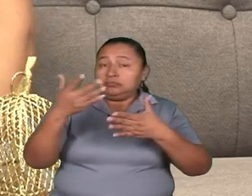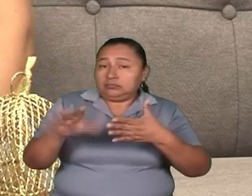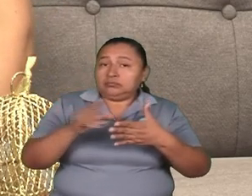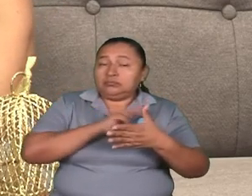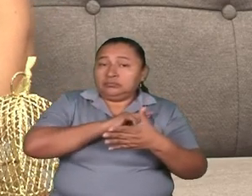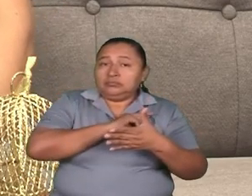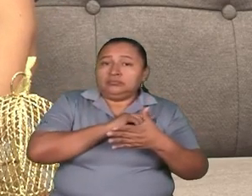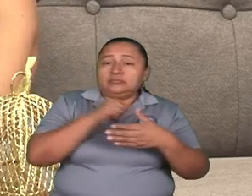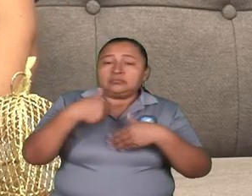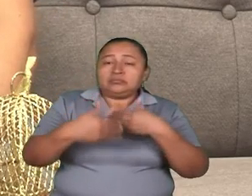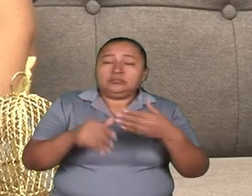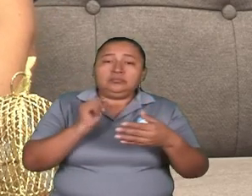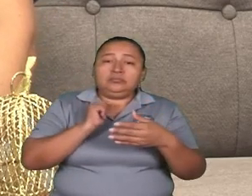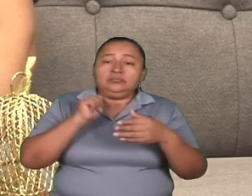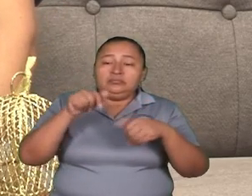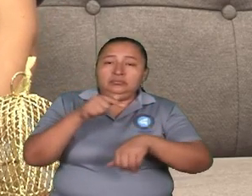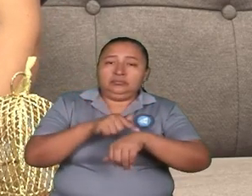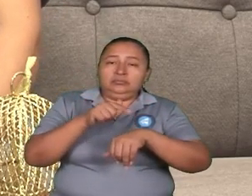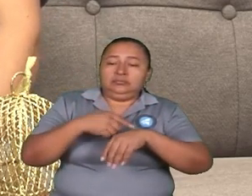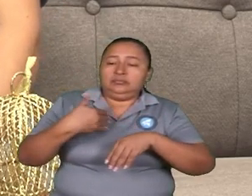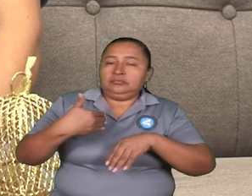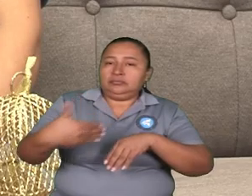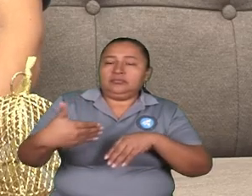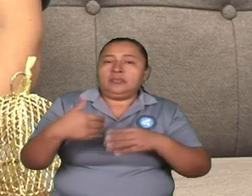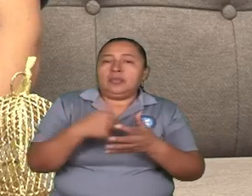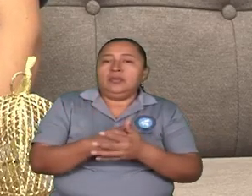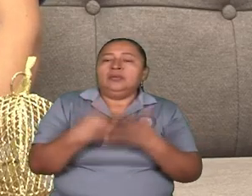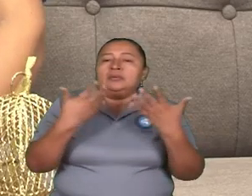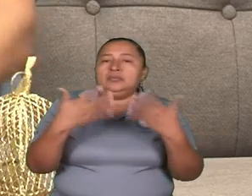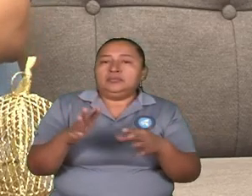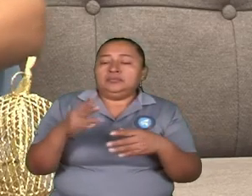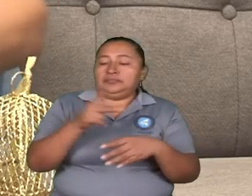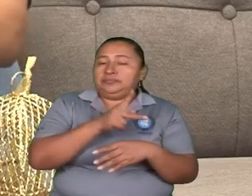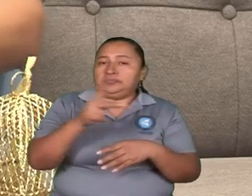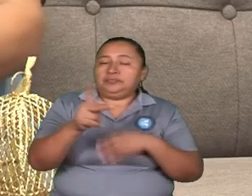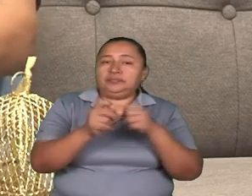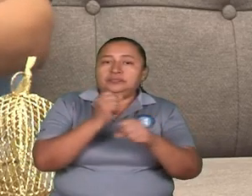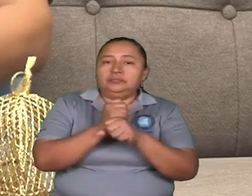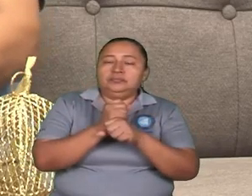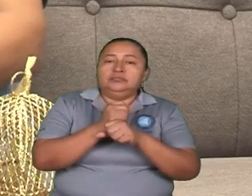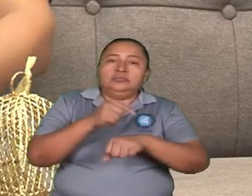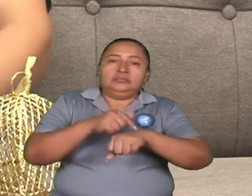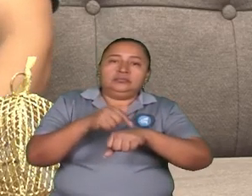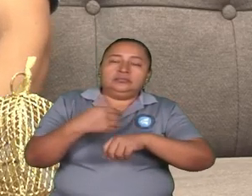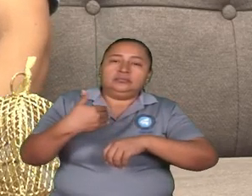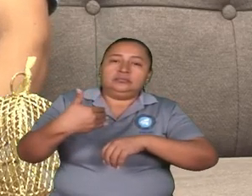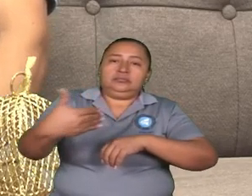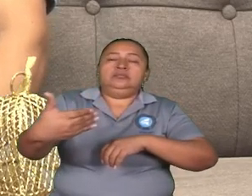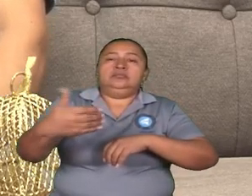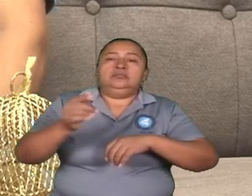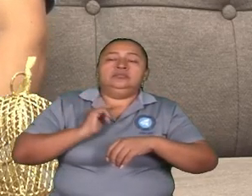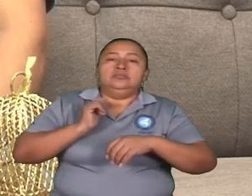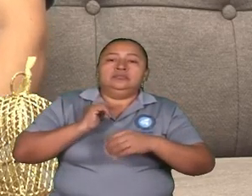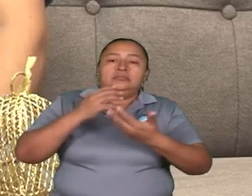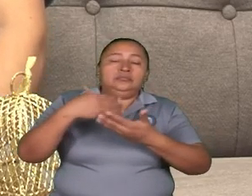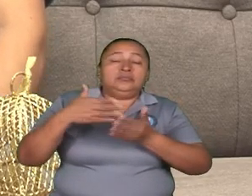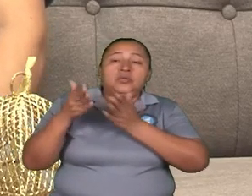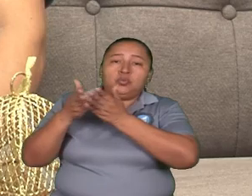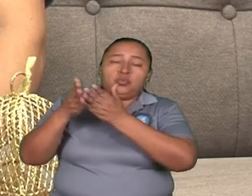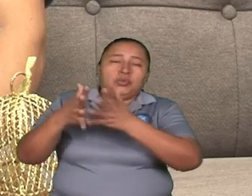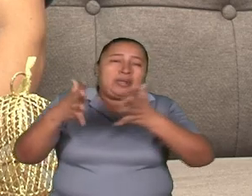ahí sigue también el INTUR recibiendo estos cruceros, ¿verdad? Para que todos los cruceristas que vienen se sientan en